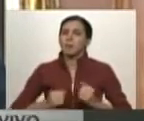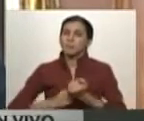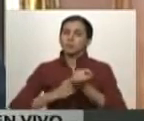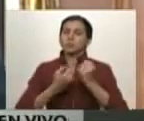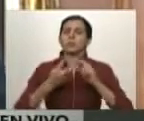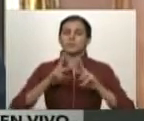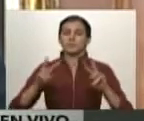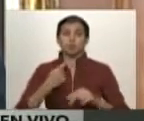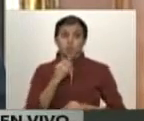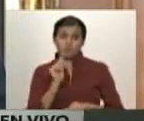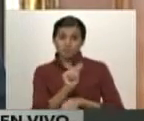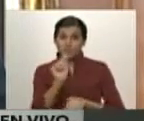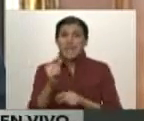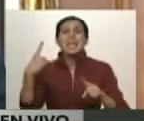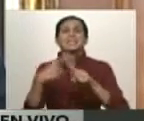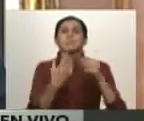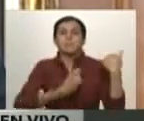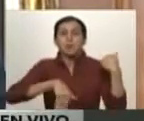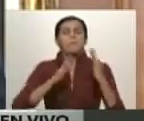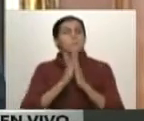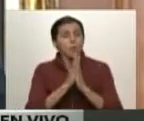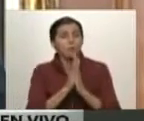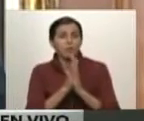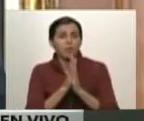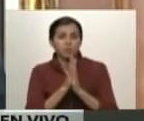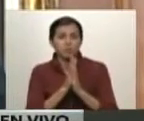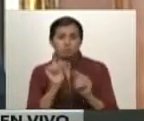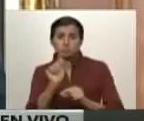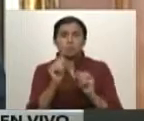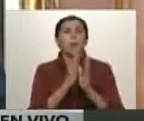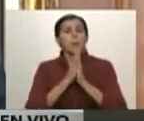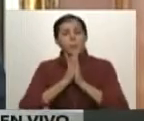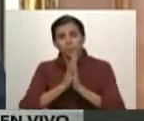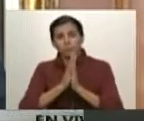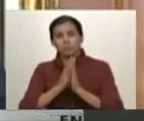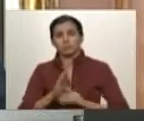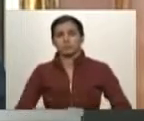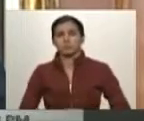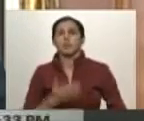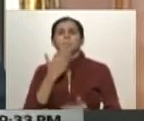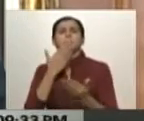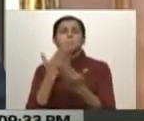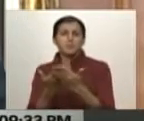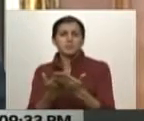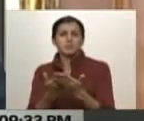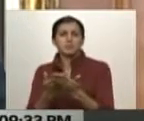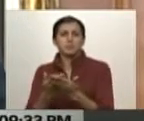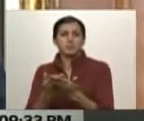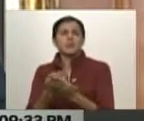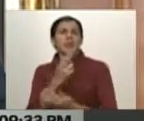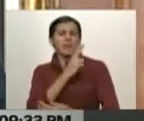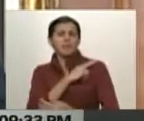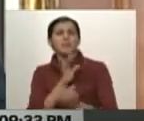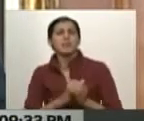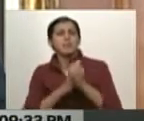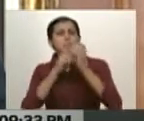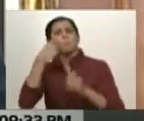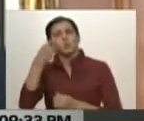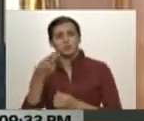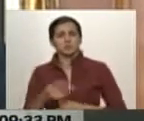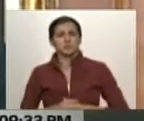presidentes por favor interceda ante los jefes y líderes políticos